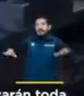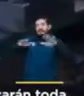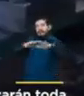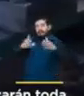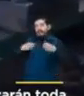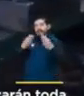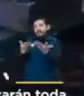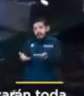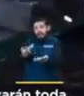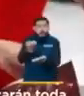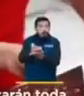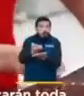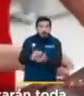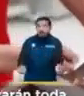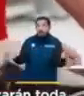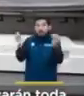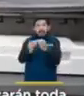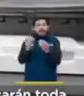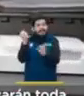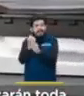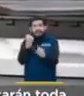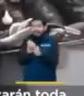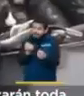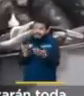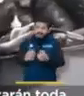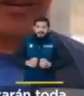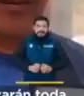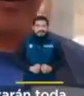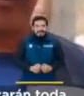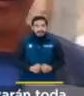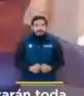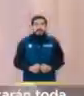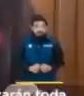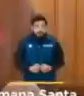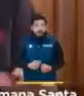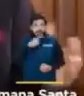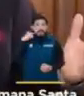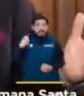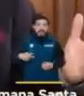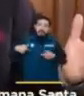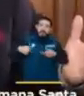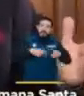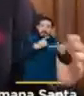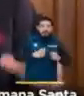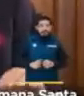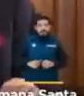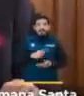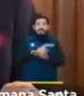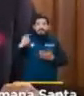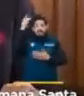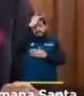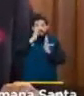toda nuestra oferta económica y de empleos. Durante los feriados de